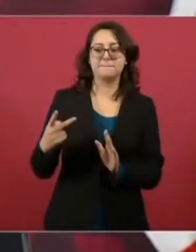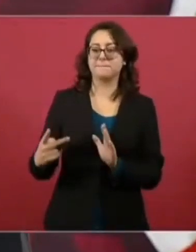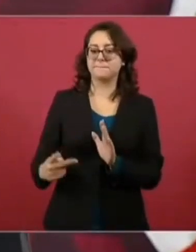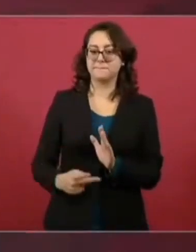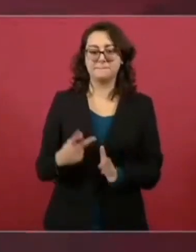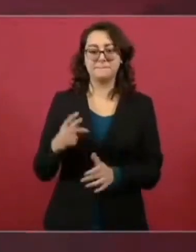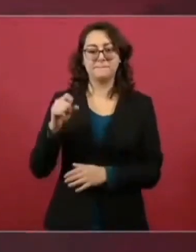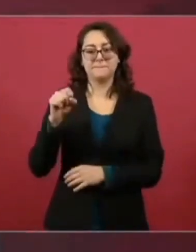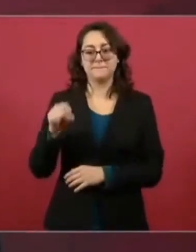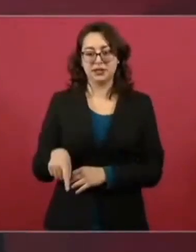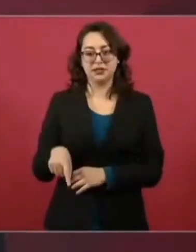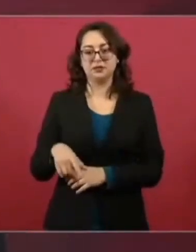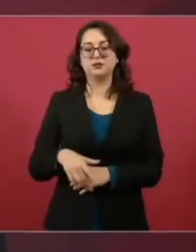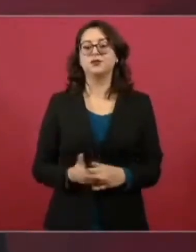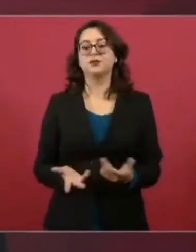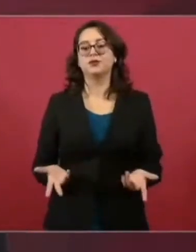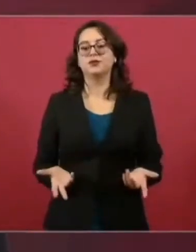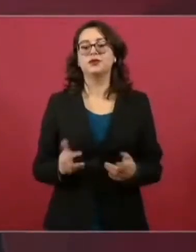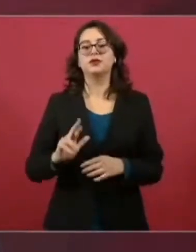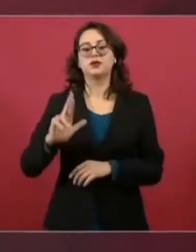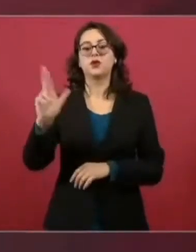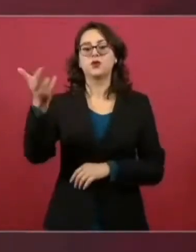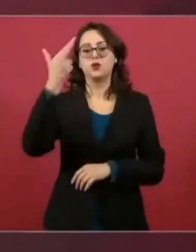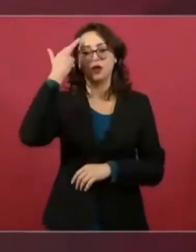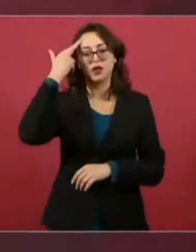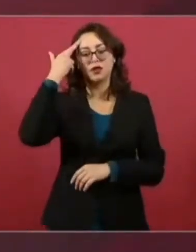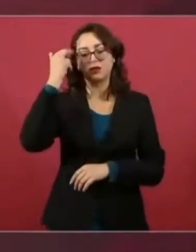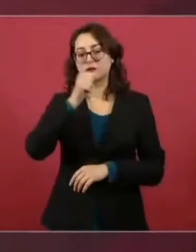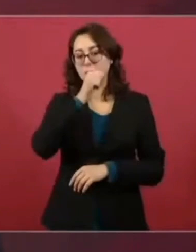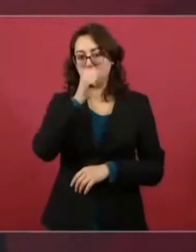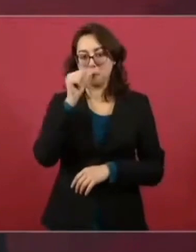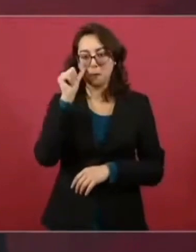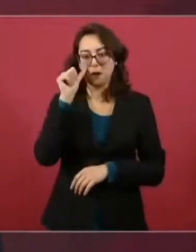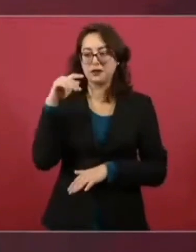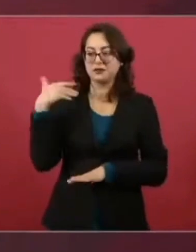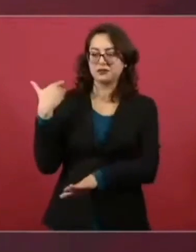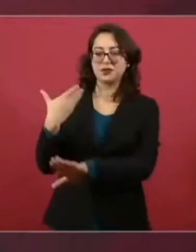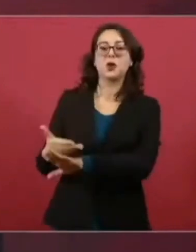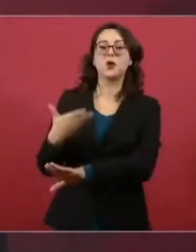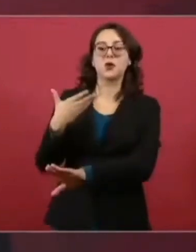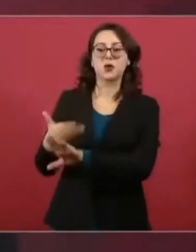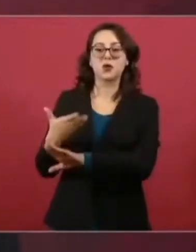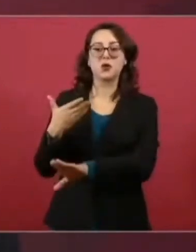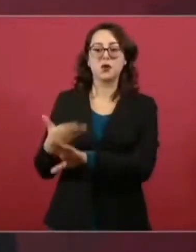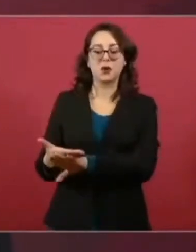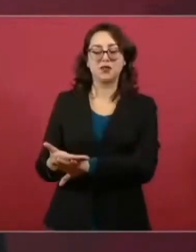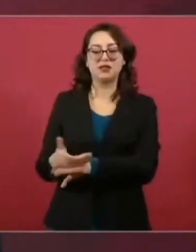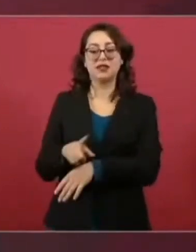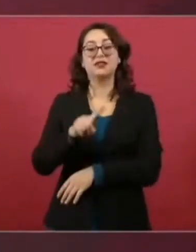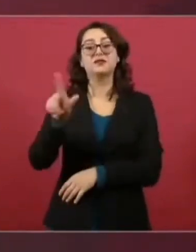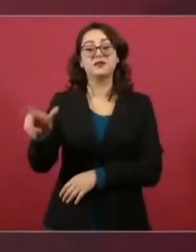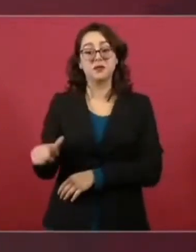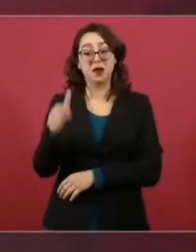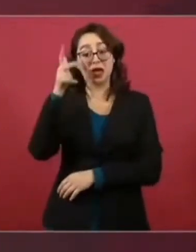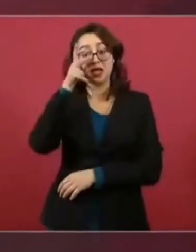Imagínense lo que decían de Juárez o lo que decían de Hidalgo,